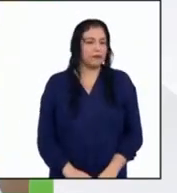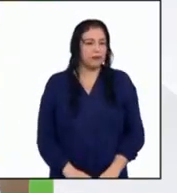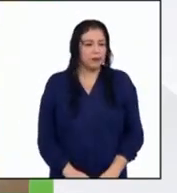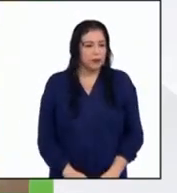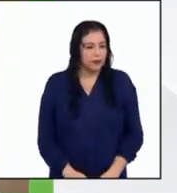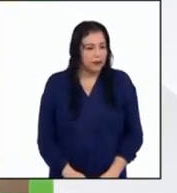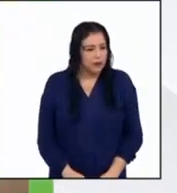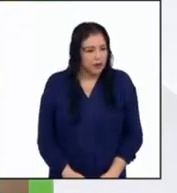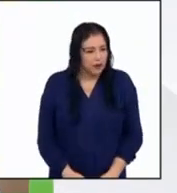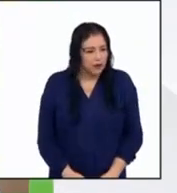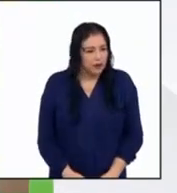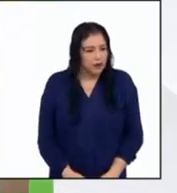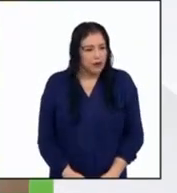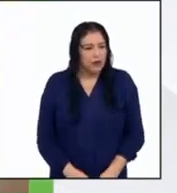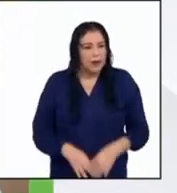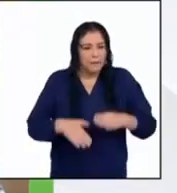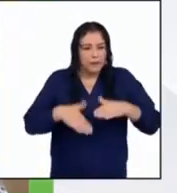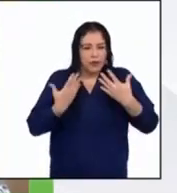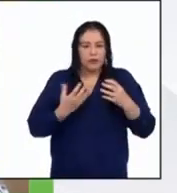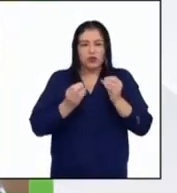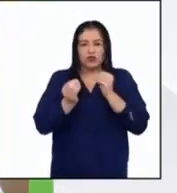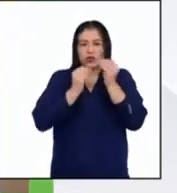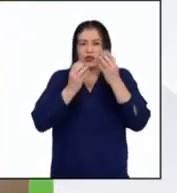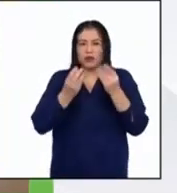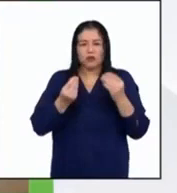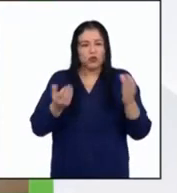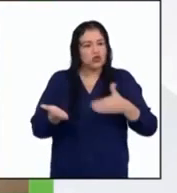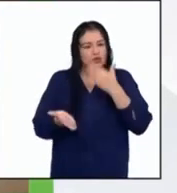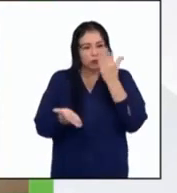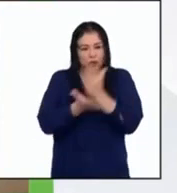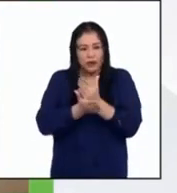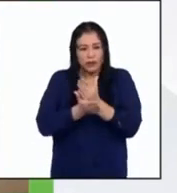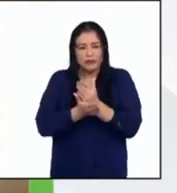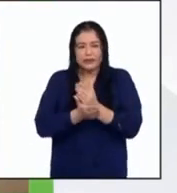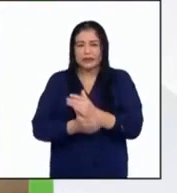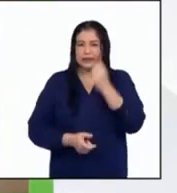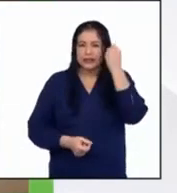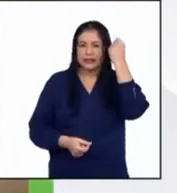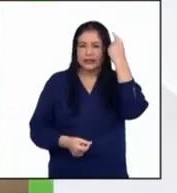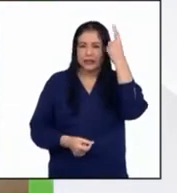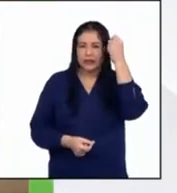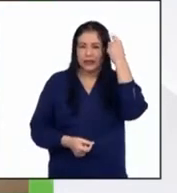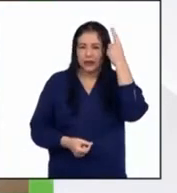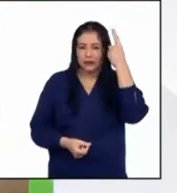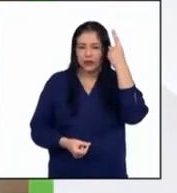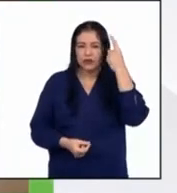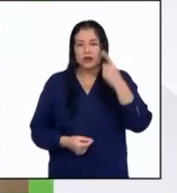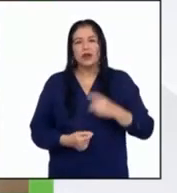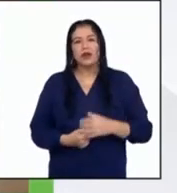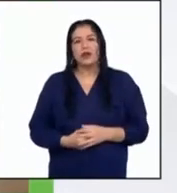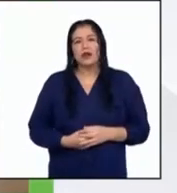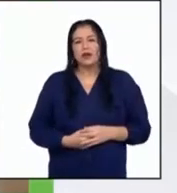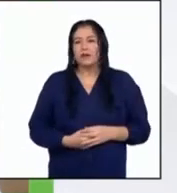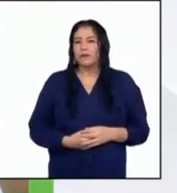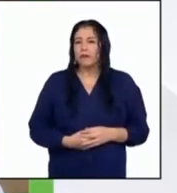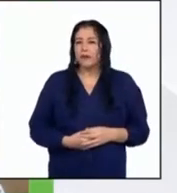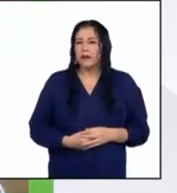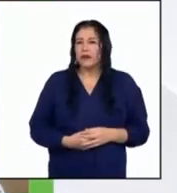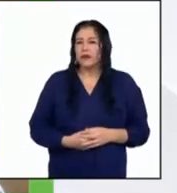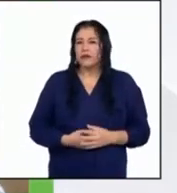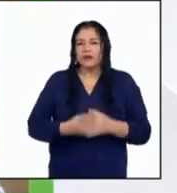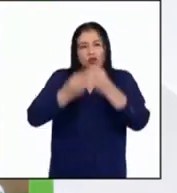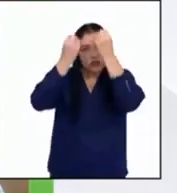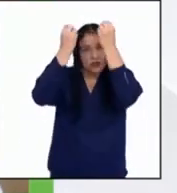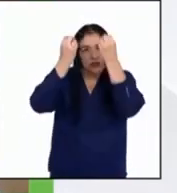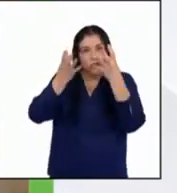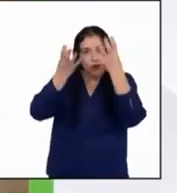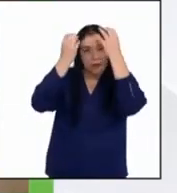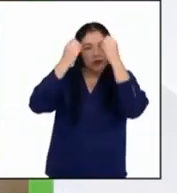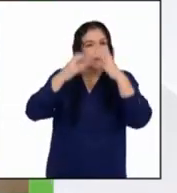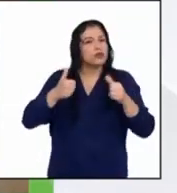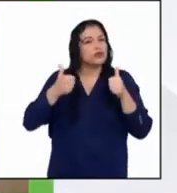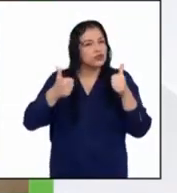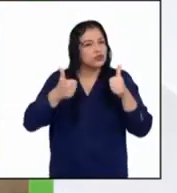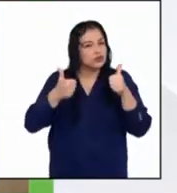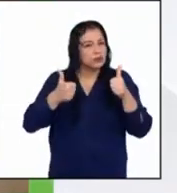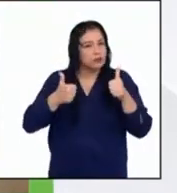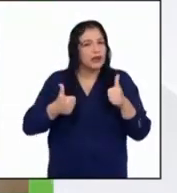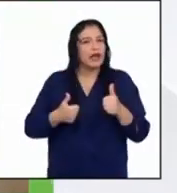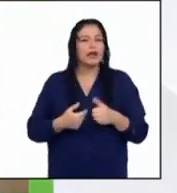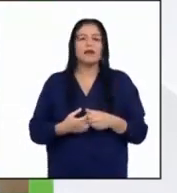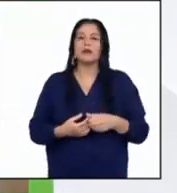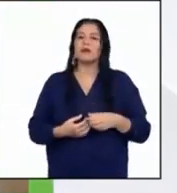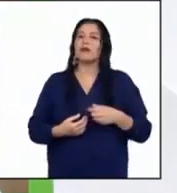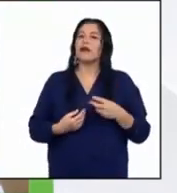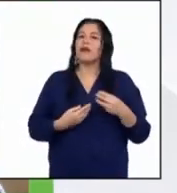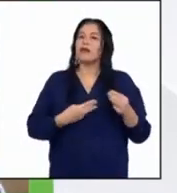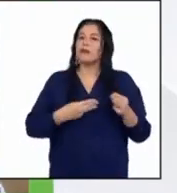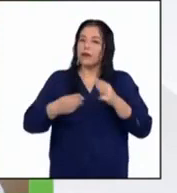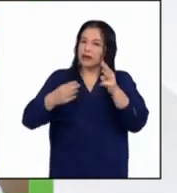Podemos solucionar muchos problemas si somos conscientes y si leemos y nos informamos de manera adecuada y de manera